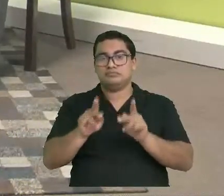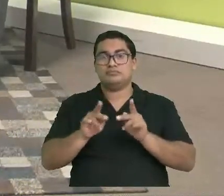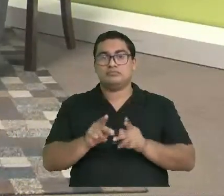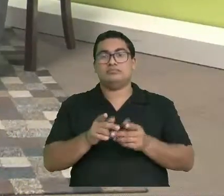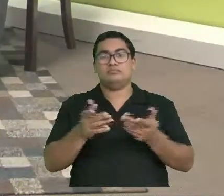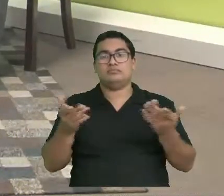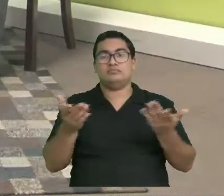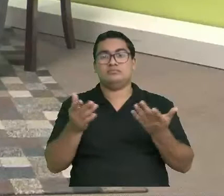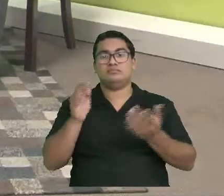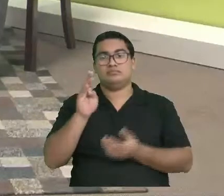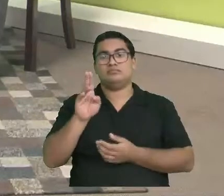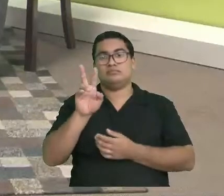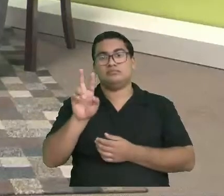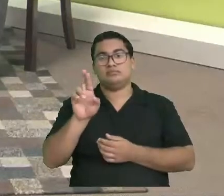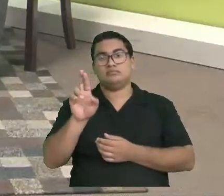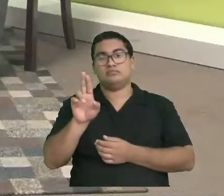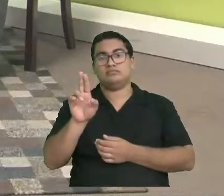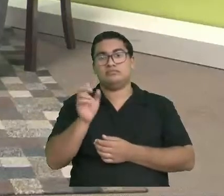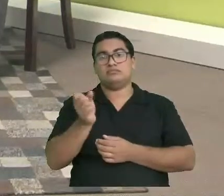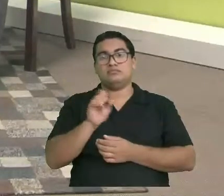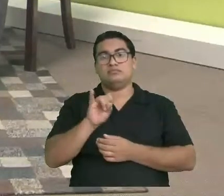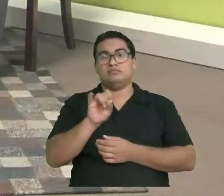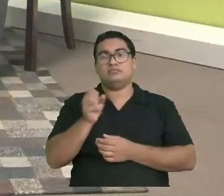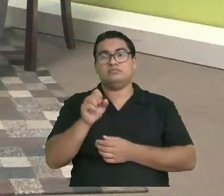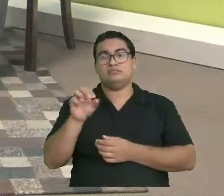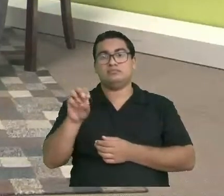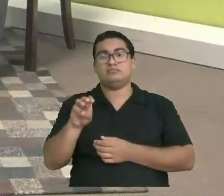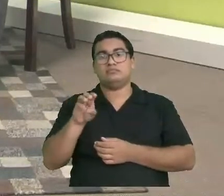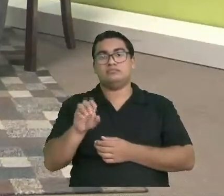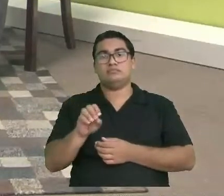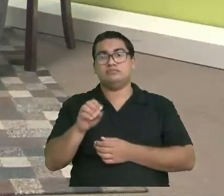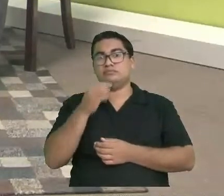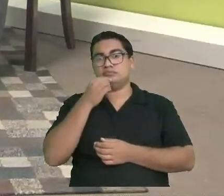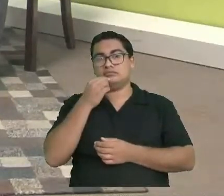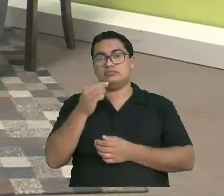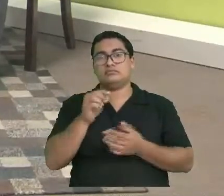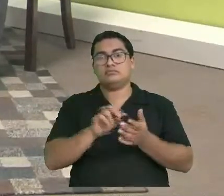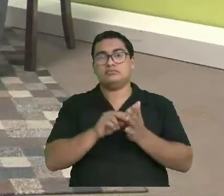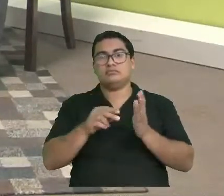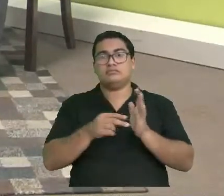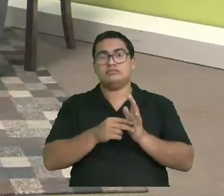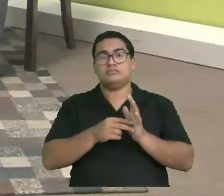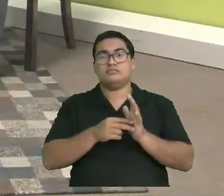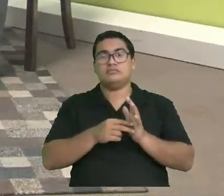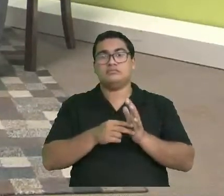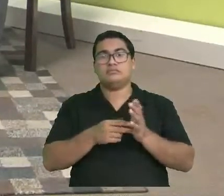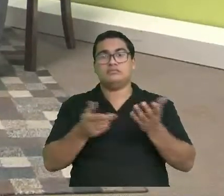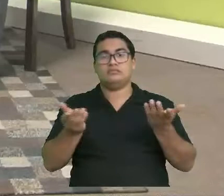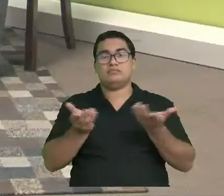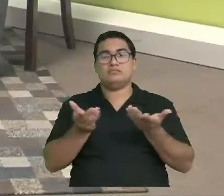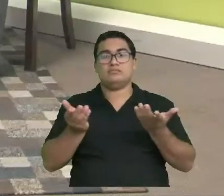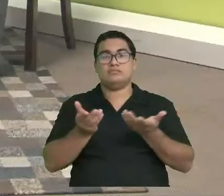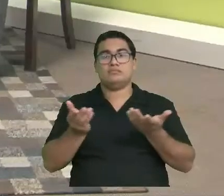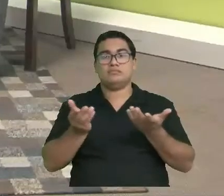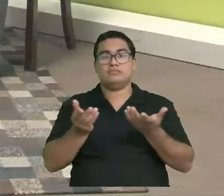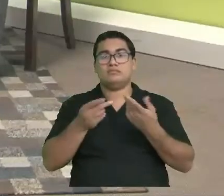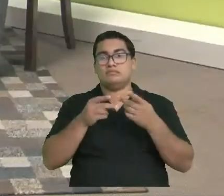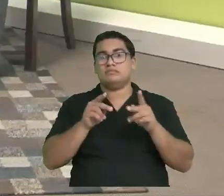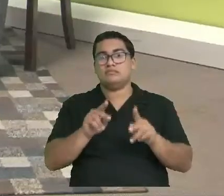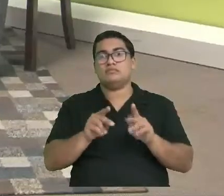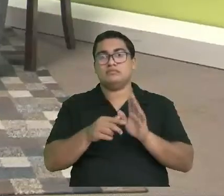problema de bruxismo y todo ese dolor que usted tiene es producido por esto. O sea, es donde el paciente se da cuenta, sin embargo,